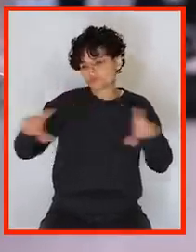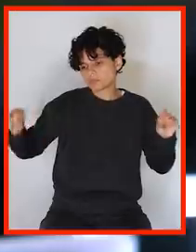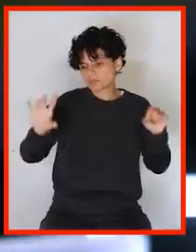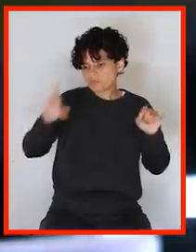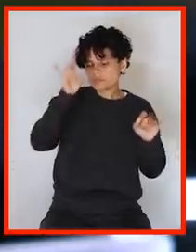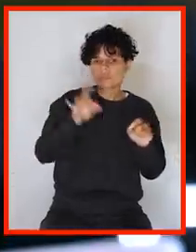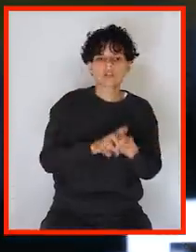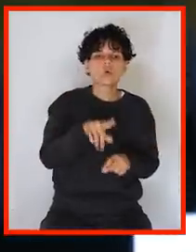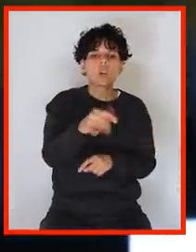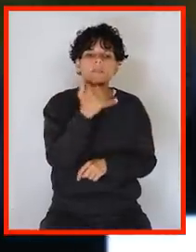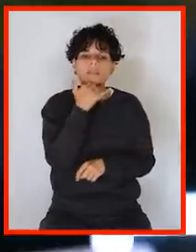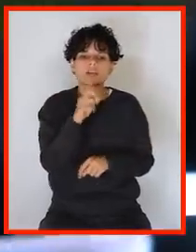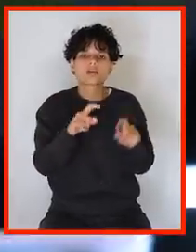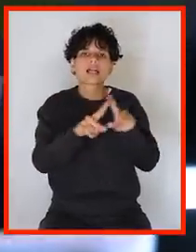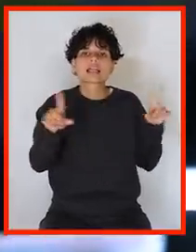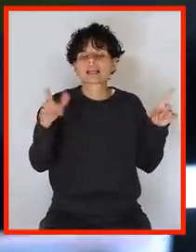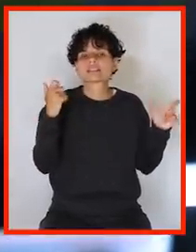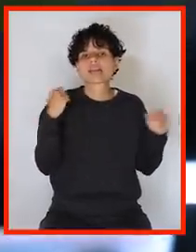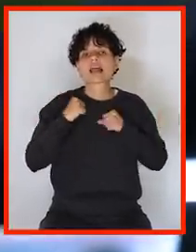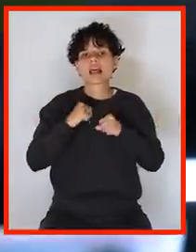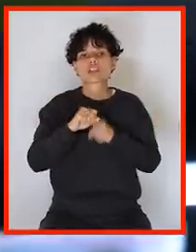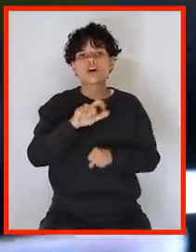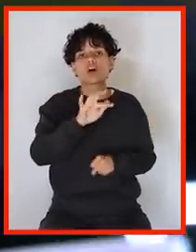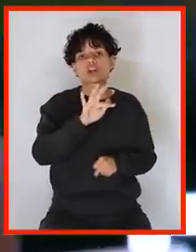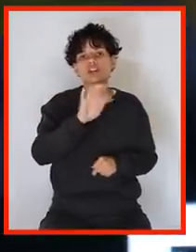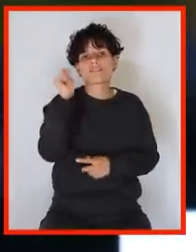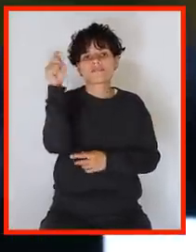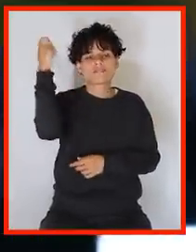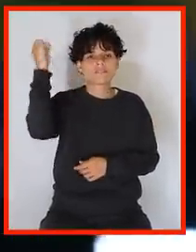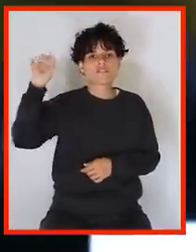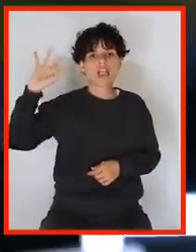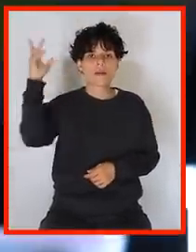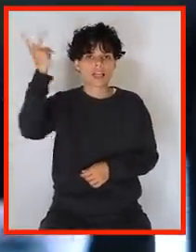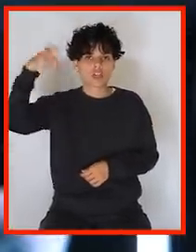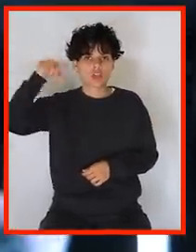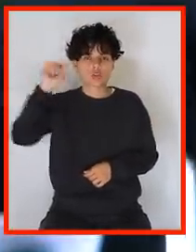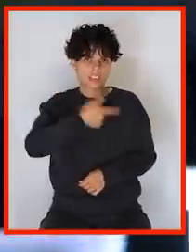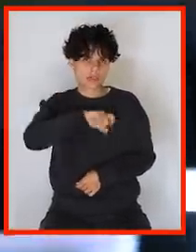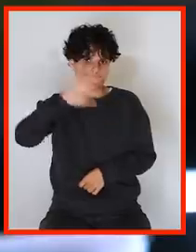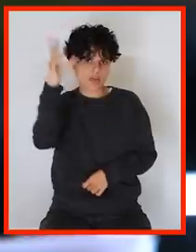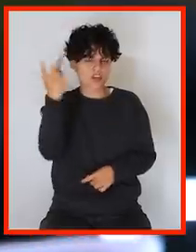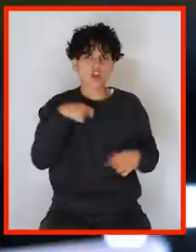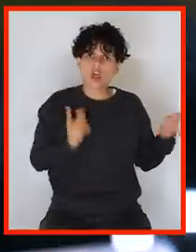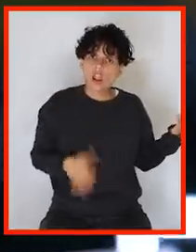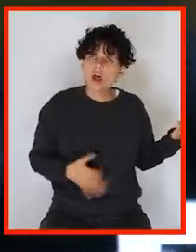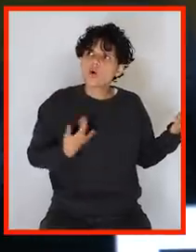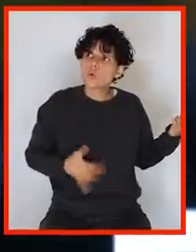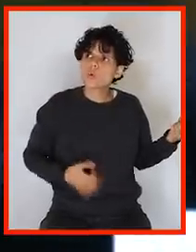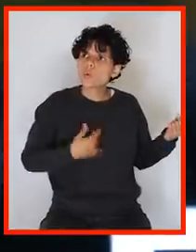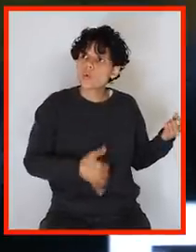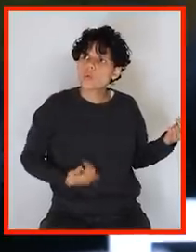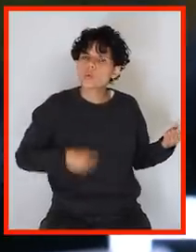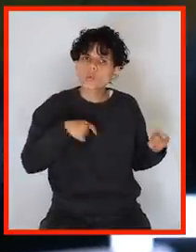reggaetón y me aparece una pista de reggaetón flamenco. Oye, ¿sabéis qué? Está buena esta, me gusta, caleta, la guitarra, todo lo que